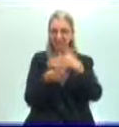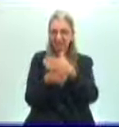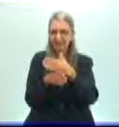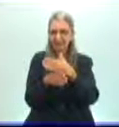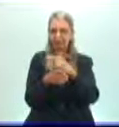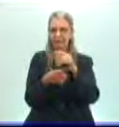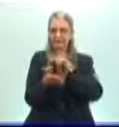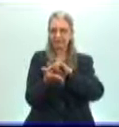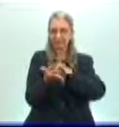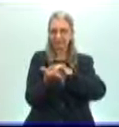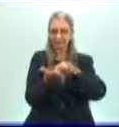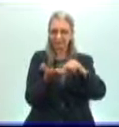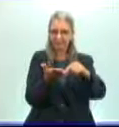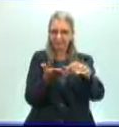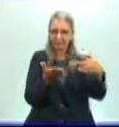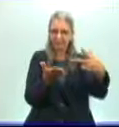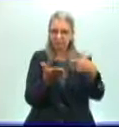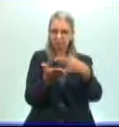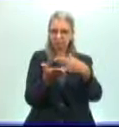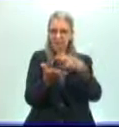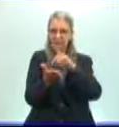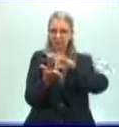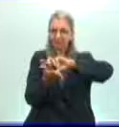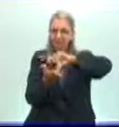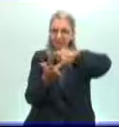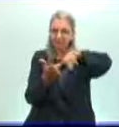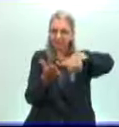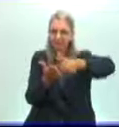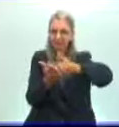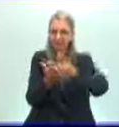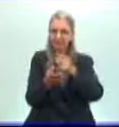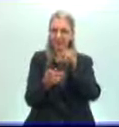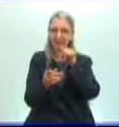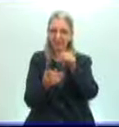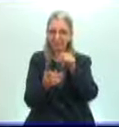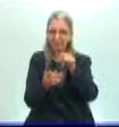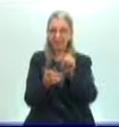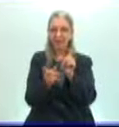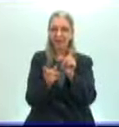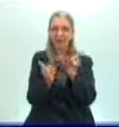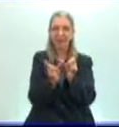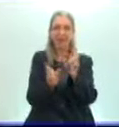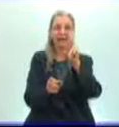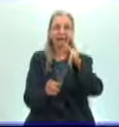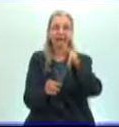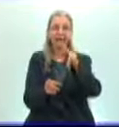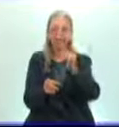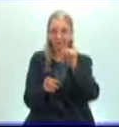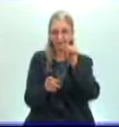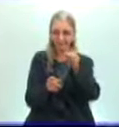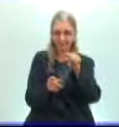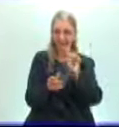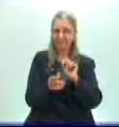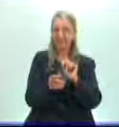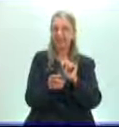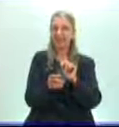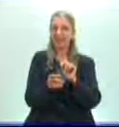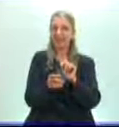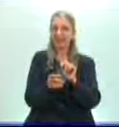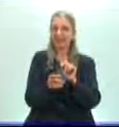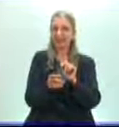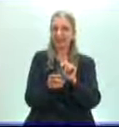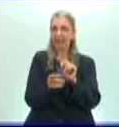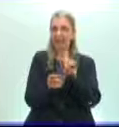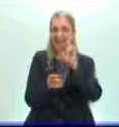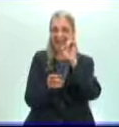y entonces significa que estos dos segmentos DE y BE son radios de esta circunferencia. Por lo tanto, E es punto